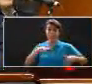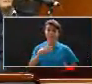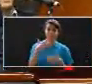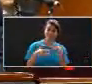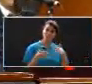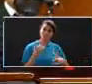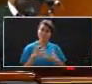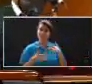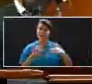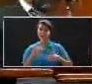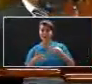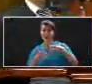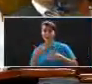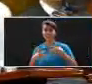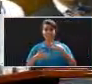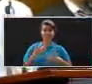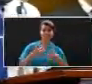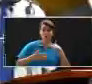Me